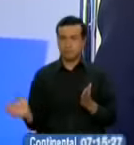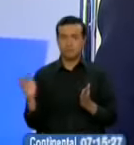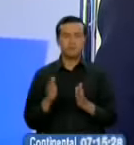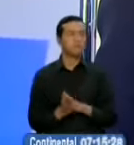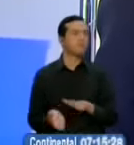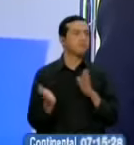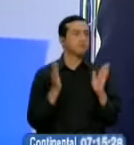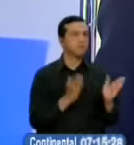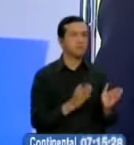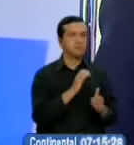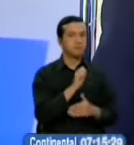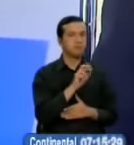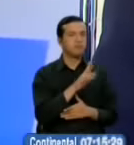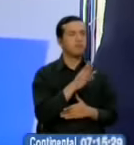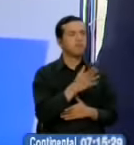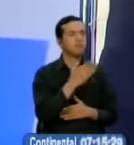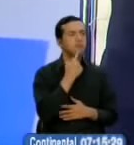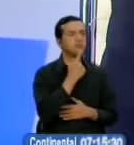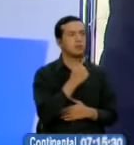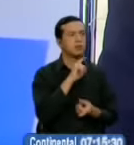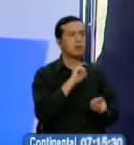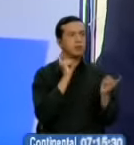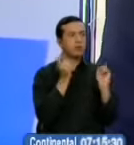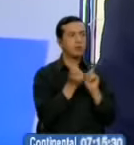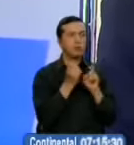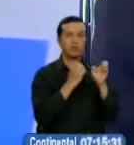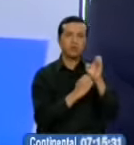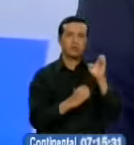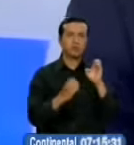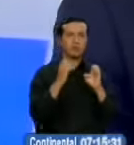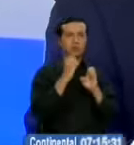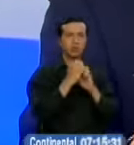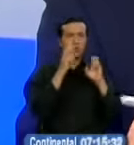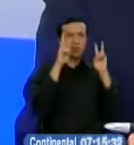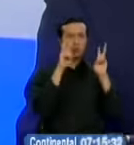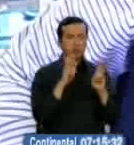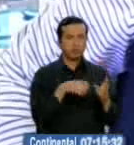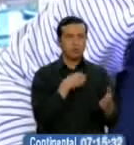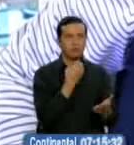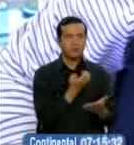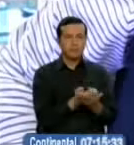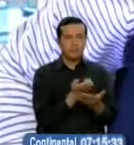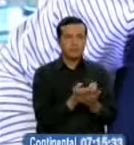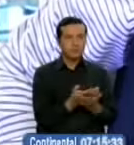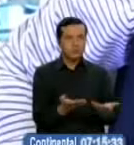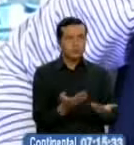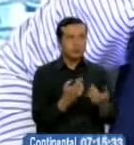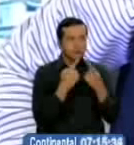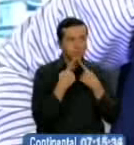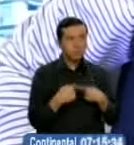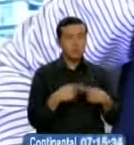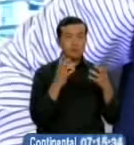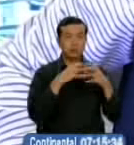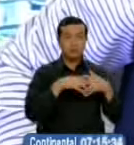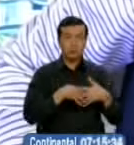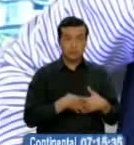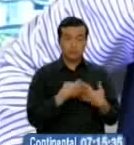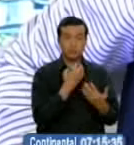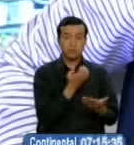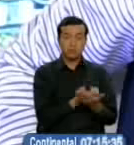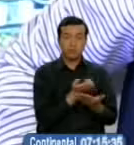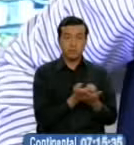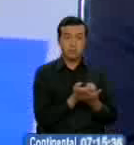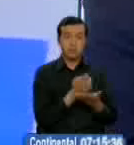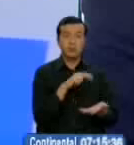donde César Montúfar. César, tú hablaste del cambio estructural dentro de la economía y hablaste que la crisis económica